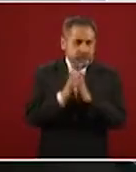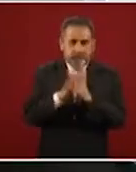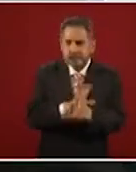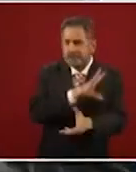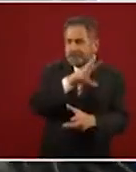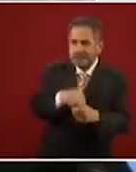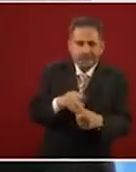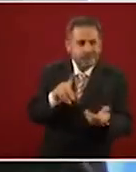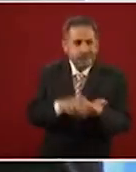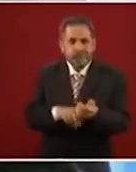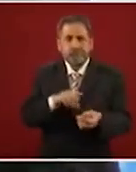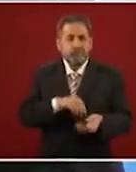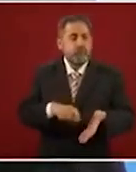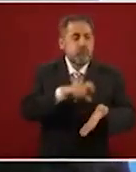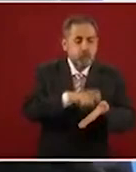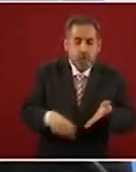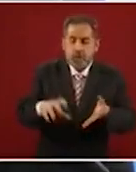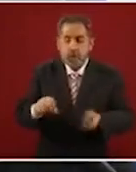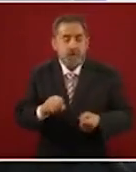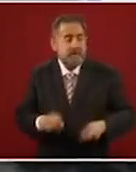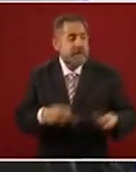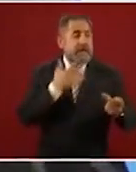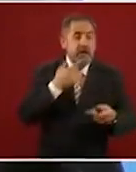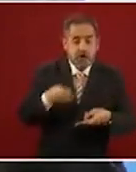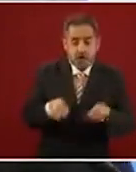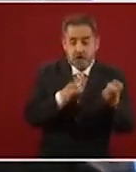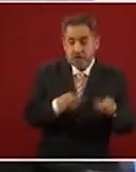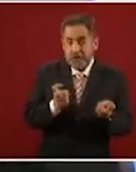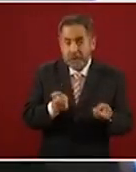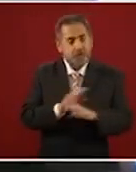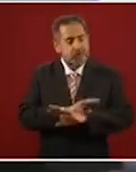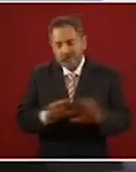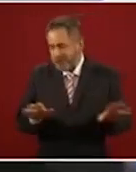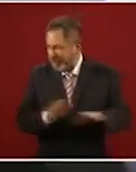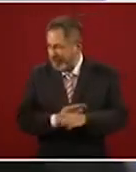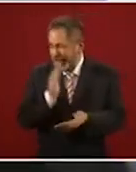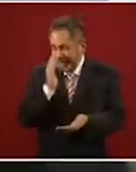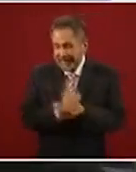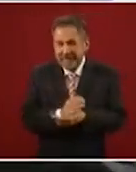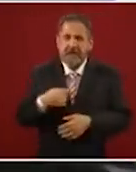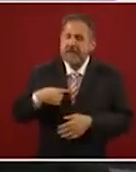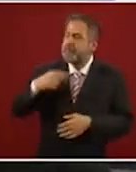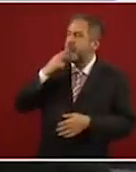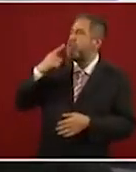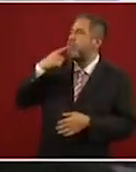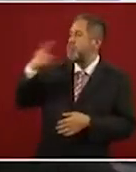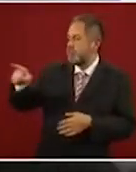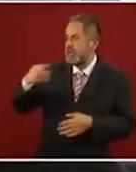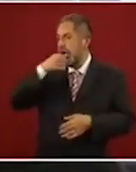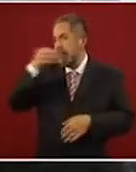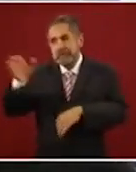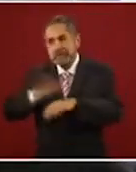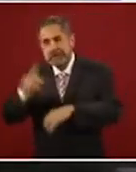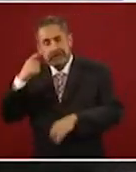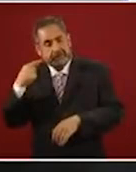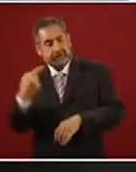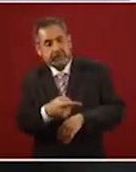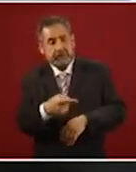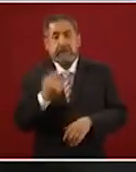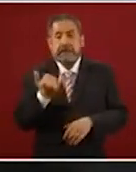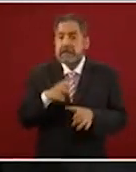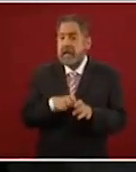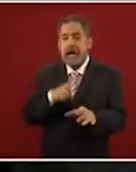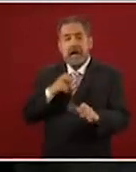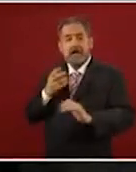prácticas, no comprar ni vender combustible robado, hacer una denuncia de inmediato y de inmediato también ponernos a salvo.